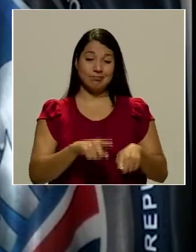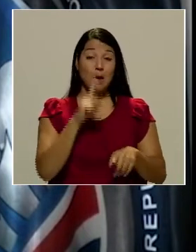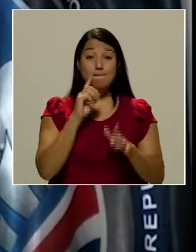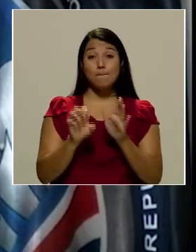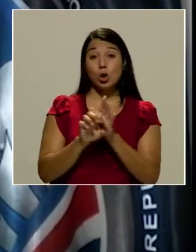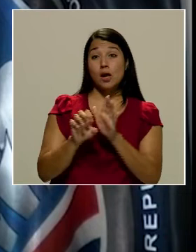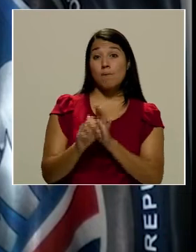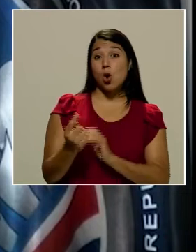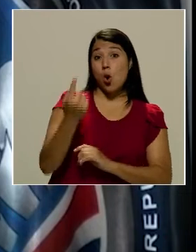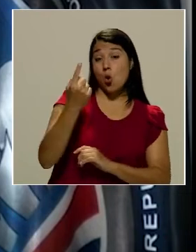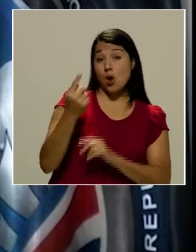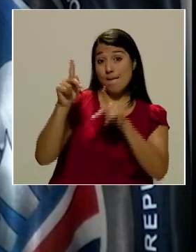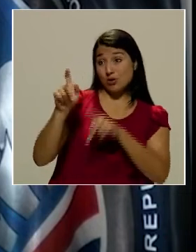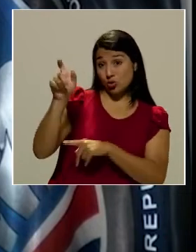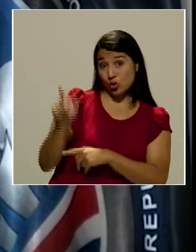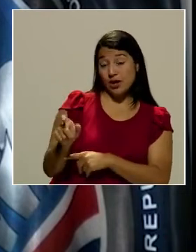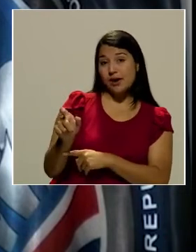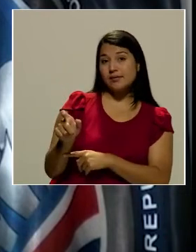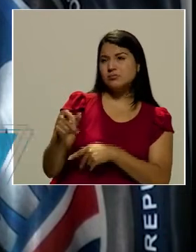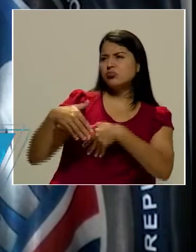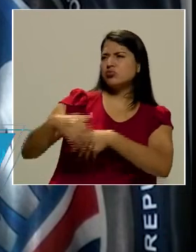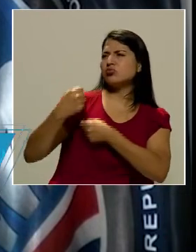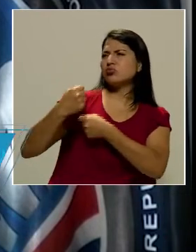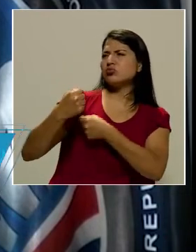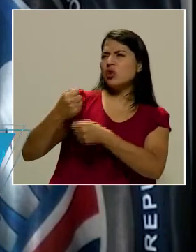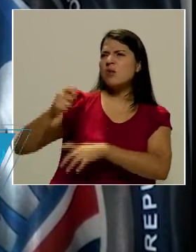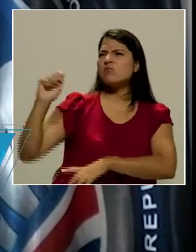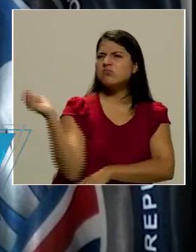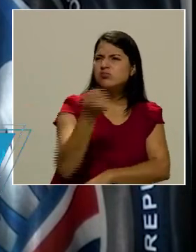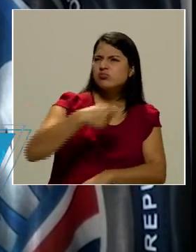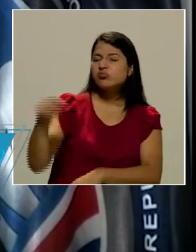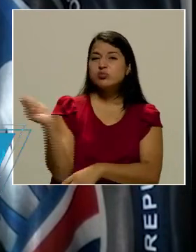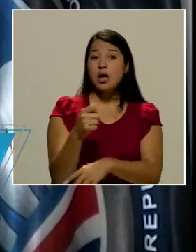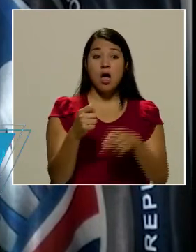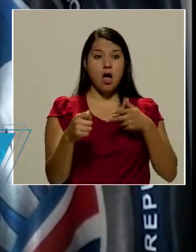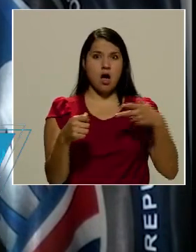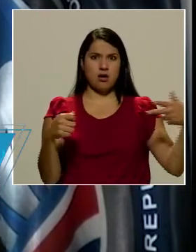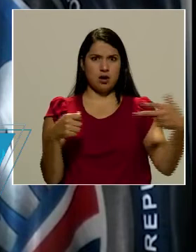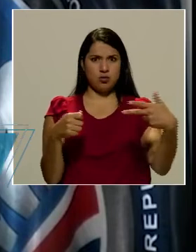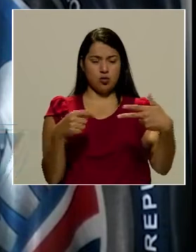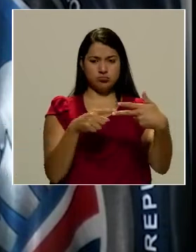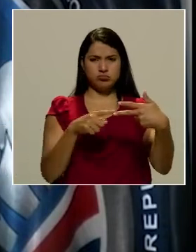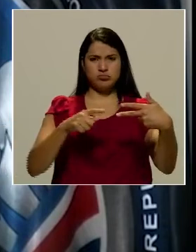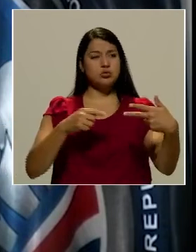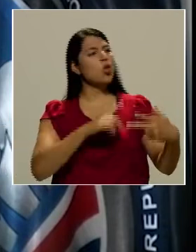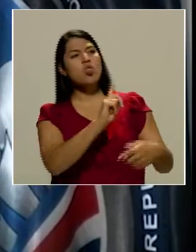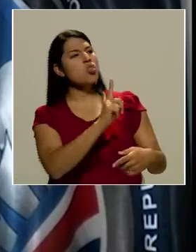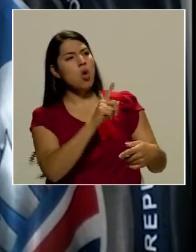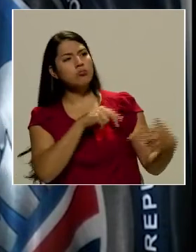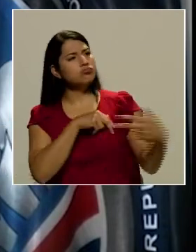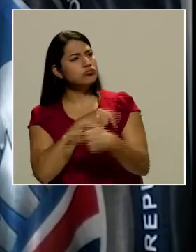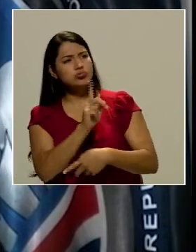manifestante amenazó con un machete a una persona que quería pasar por un retén. por ejemplo, en algunos retenes donde han parado